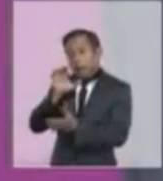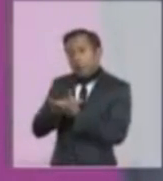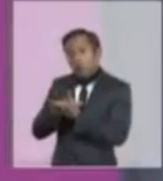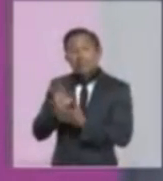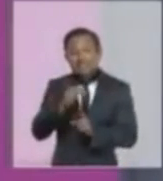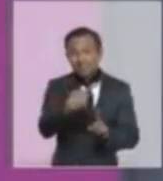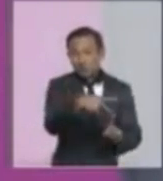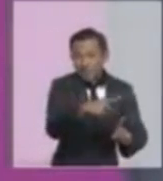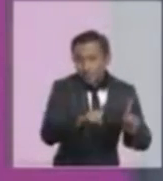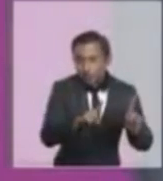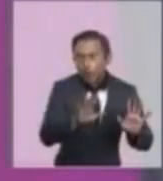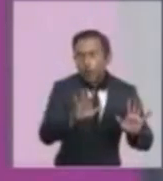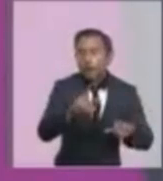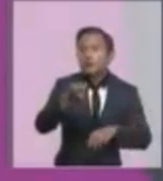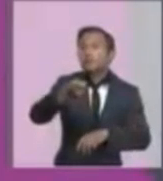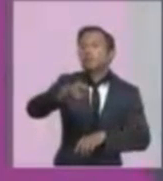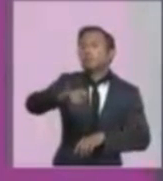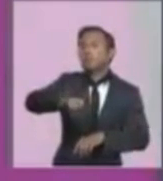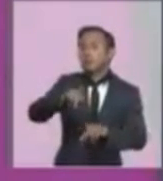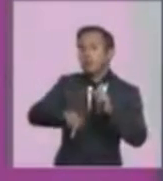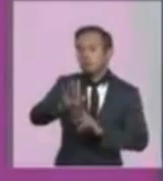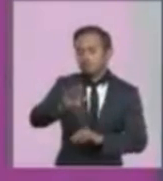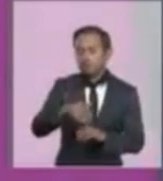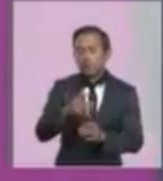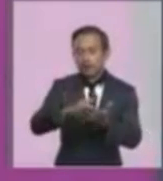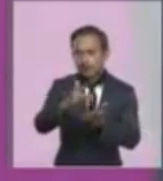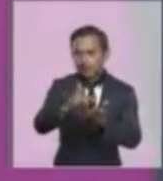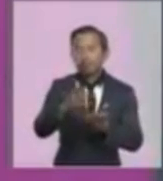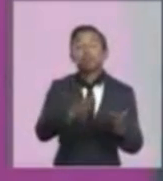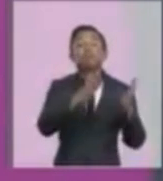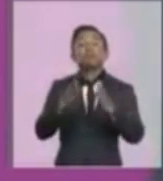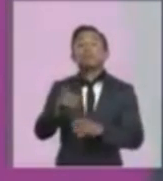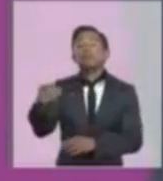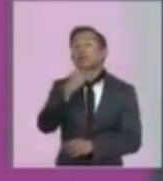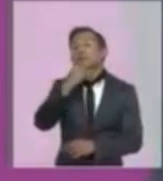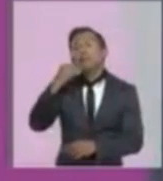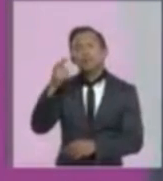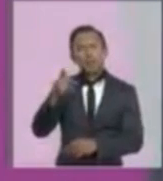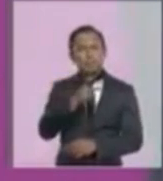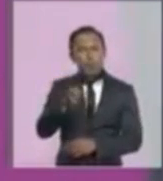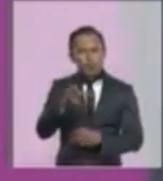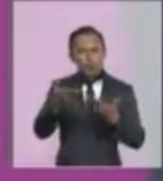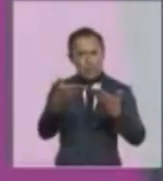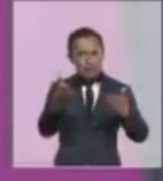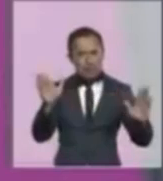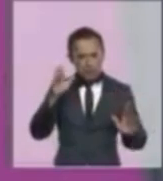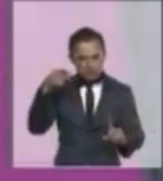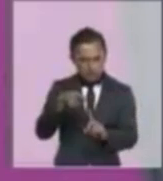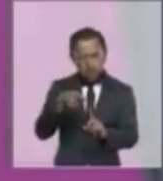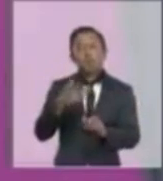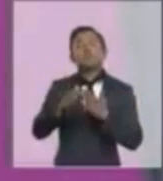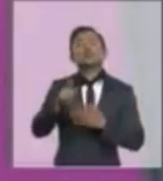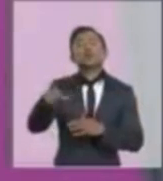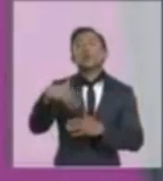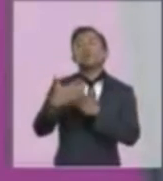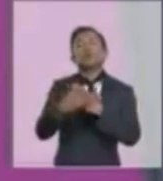Gracias, candidata. José Antonio Meade, pregunta general. ¿Cuál es el mecanismo concreto que usted propone para dar seguimiento puntual a sus